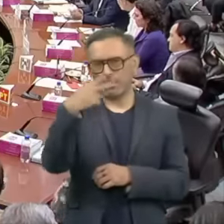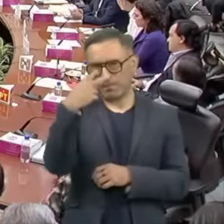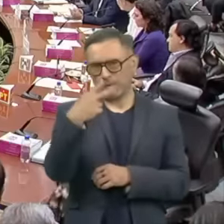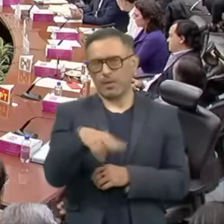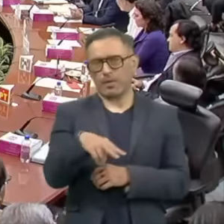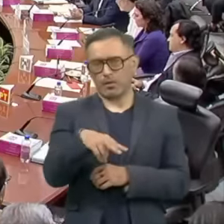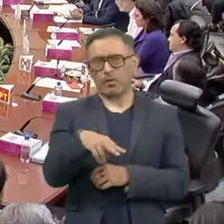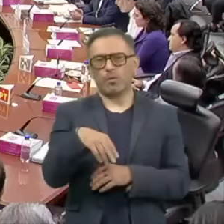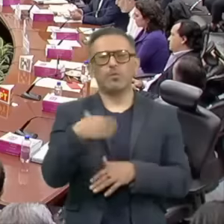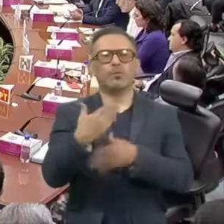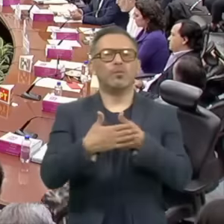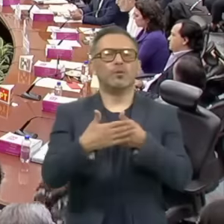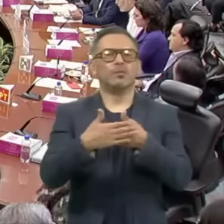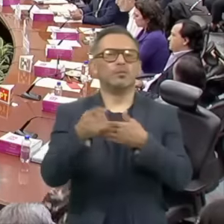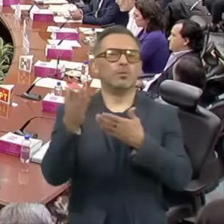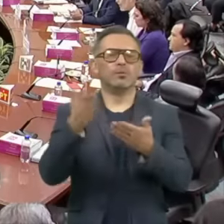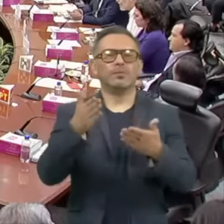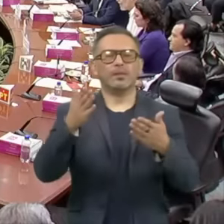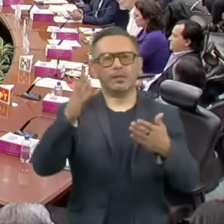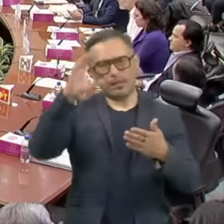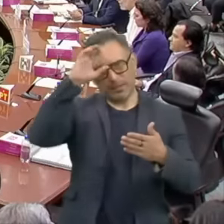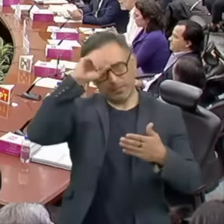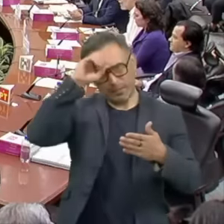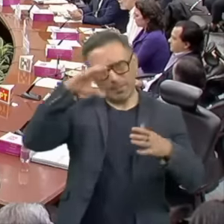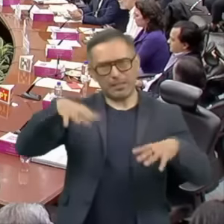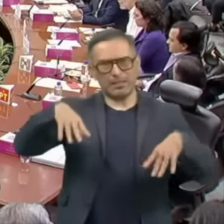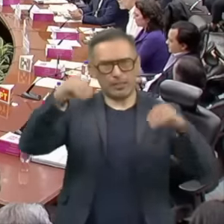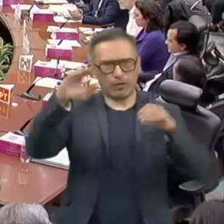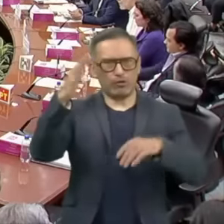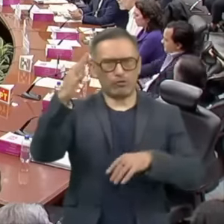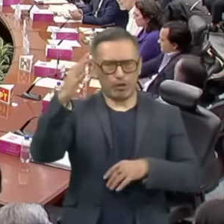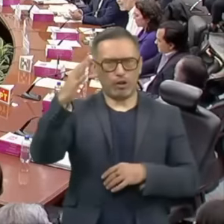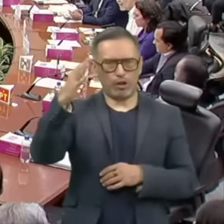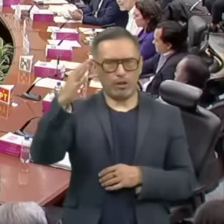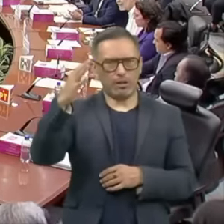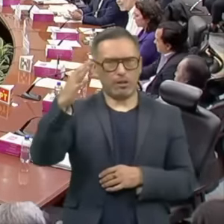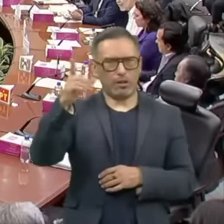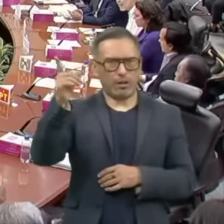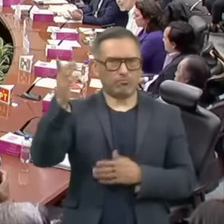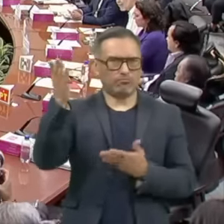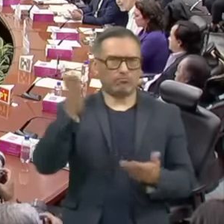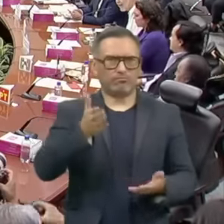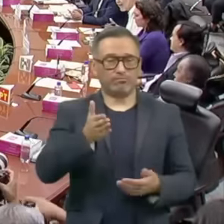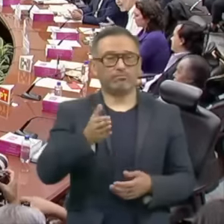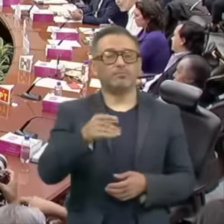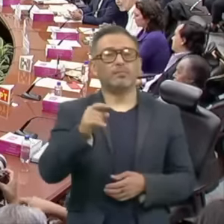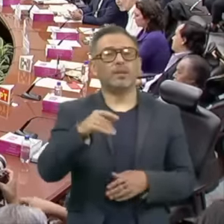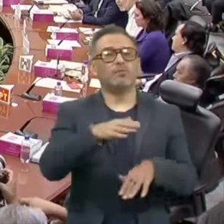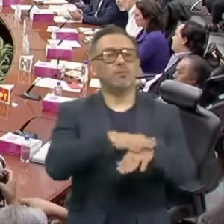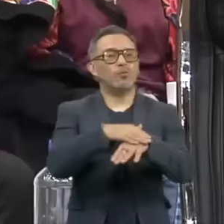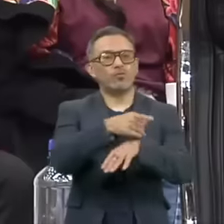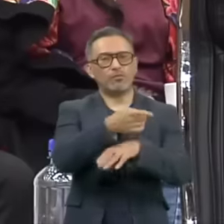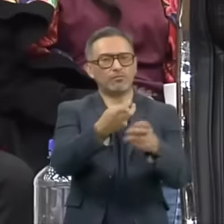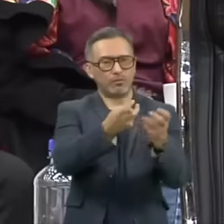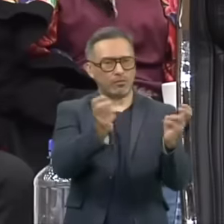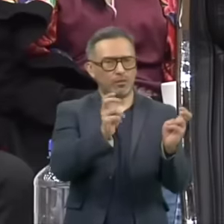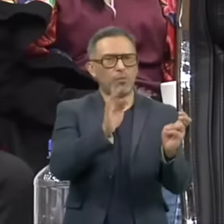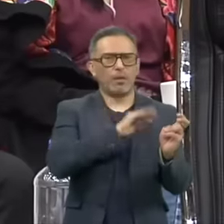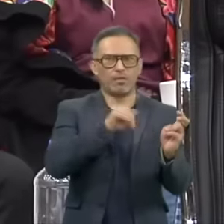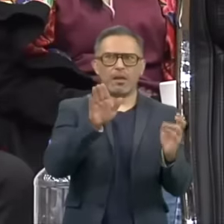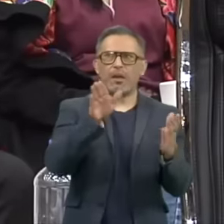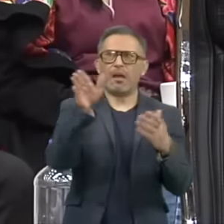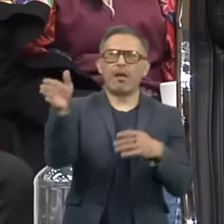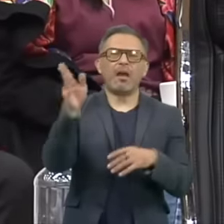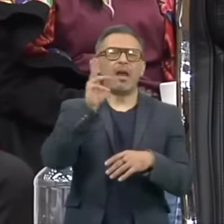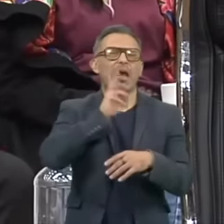el Circo del Sol. Yo sugeriría a algunos de los integrantes de esta mesa que fueran a una audición, porque